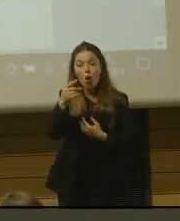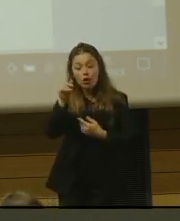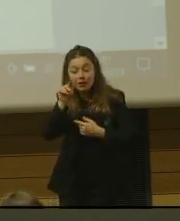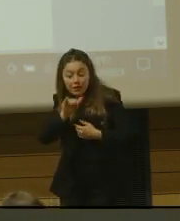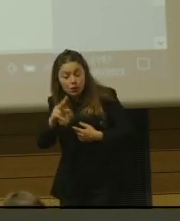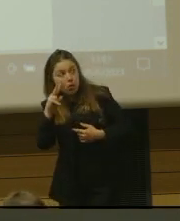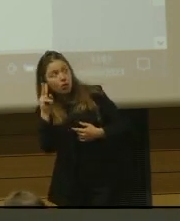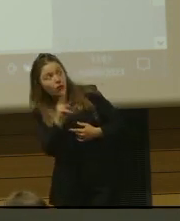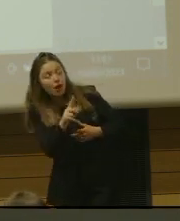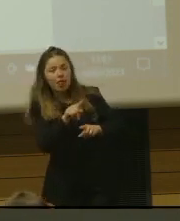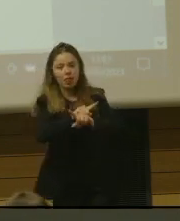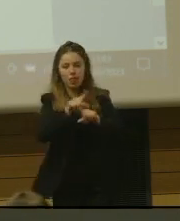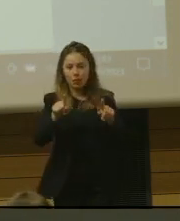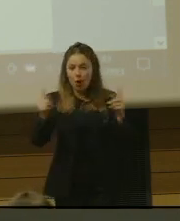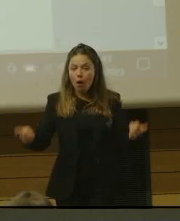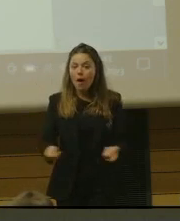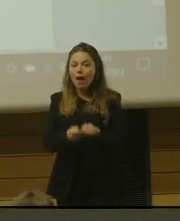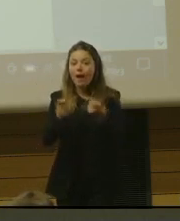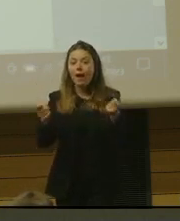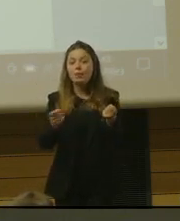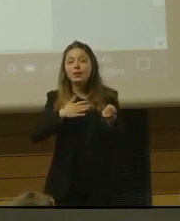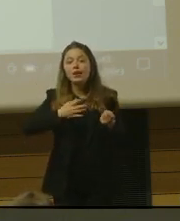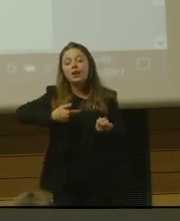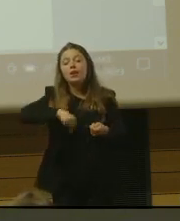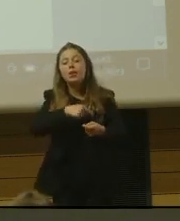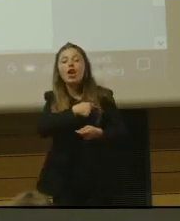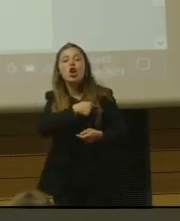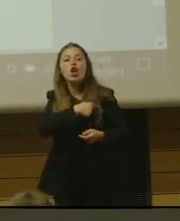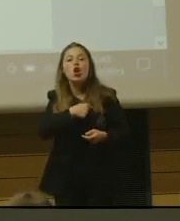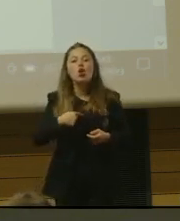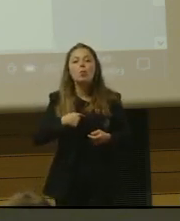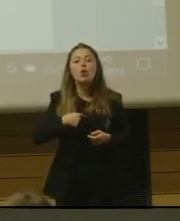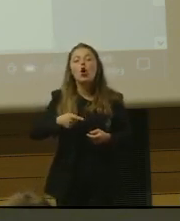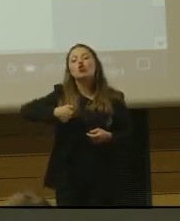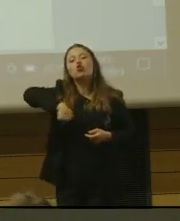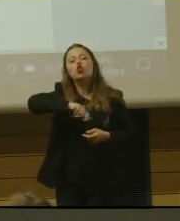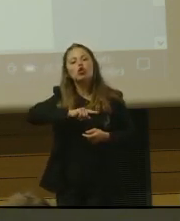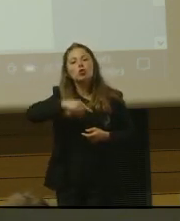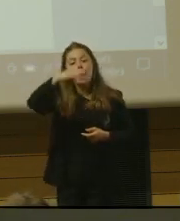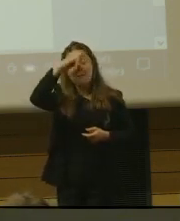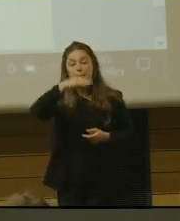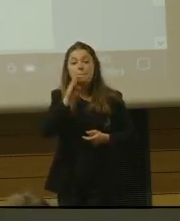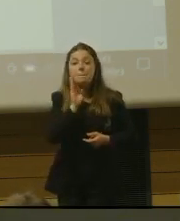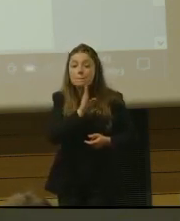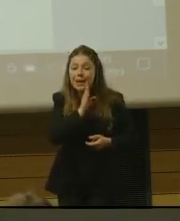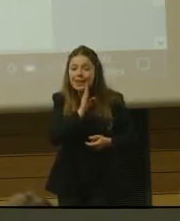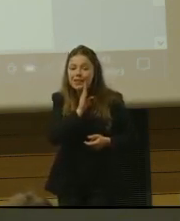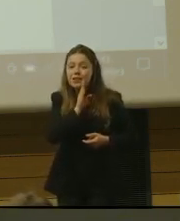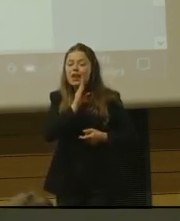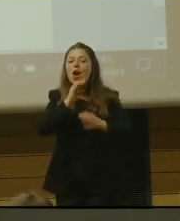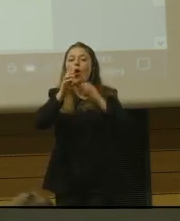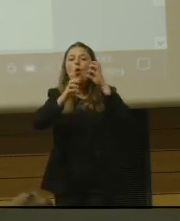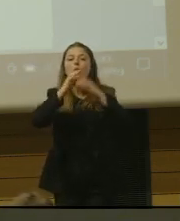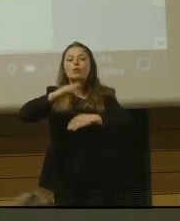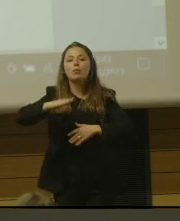nuestra campaña le pusimos como nombre "Somos padres sin malos humos".